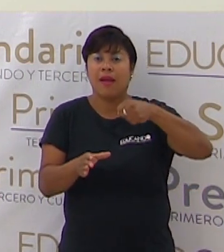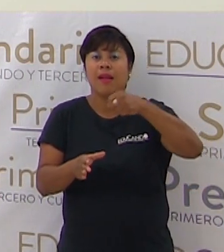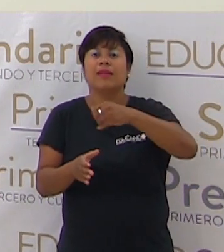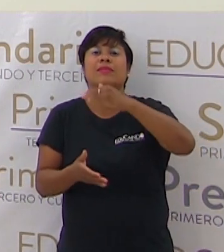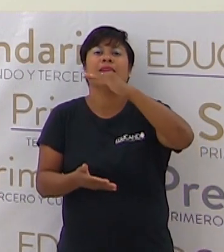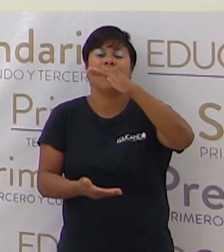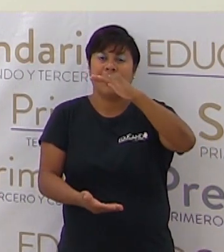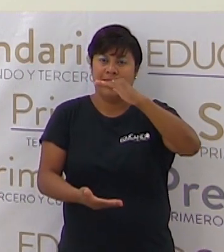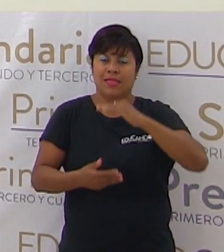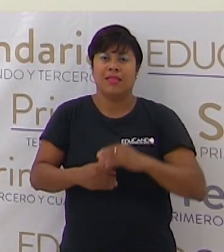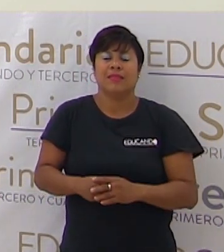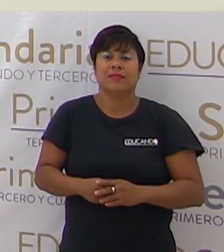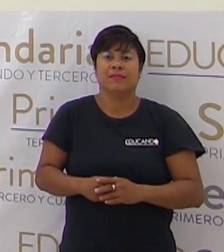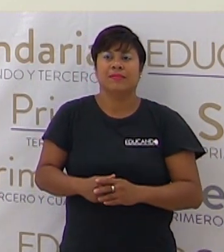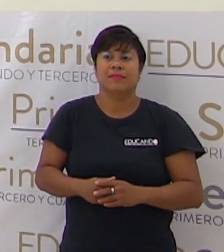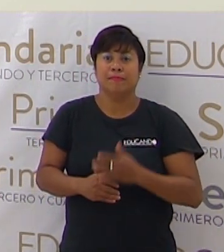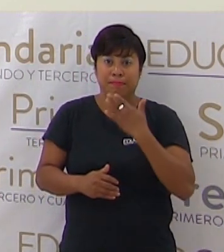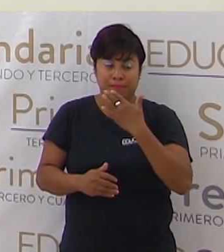grandes.